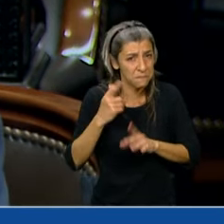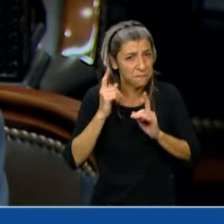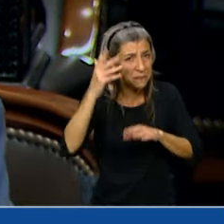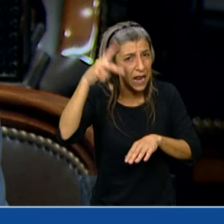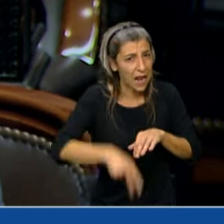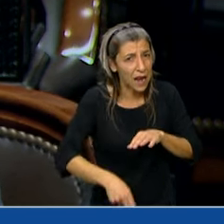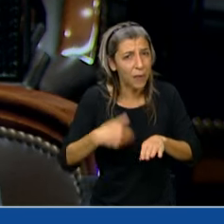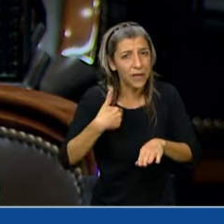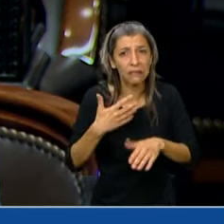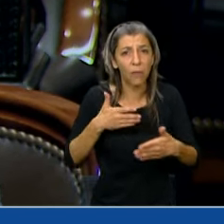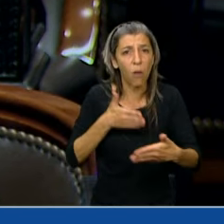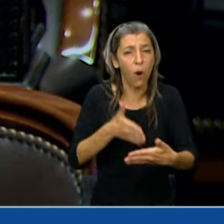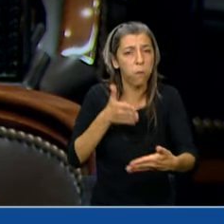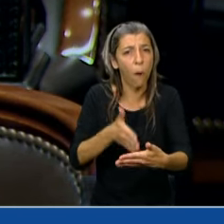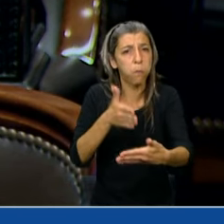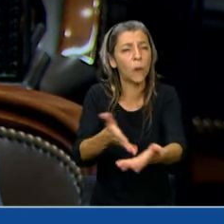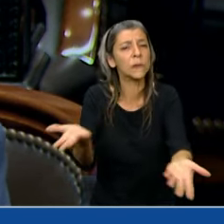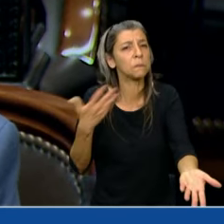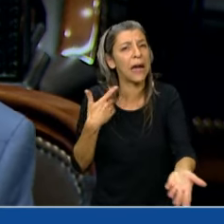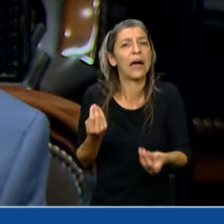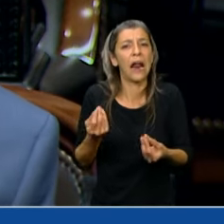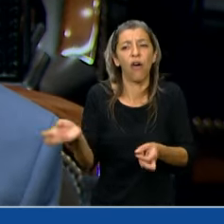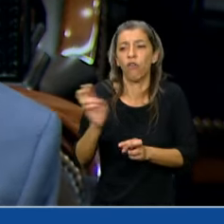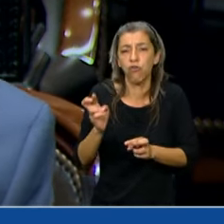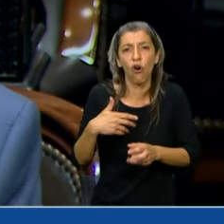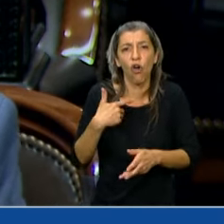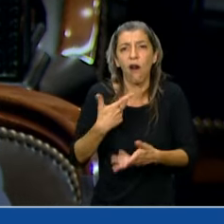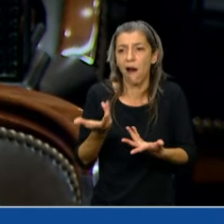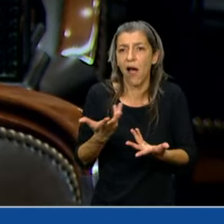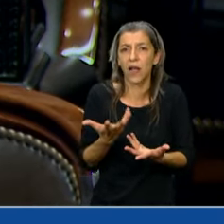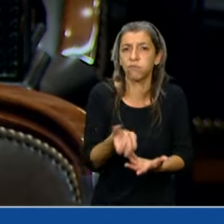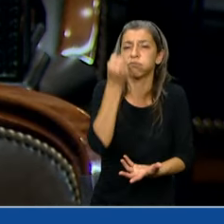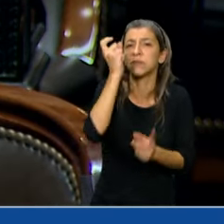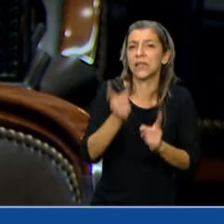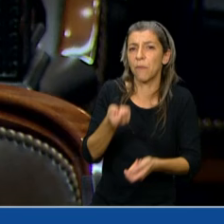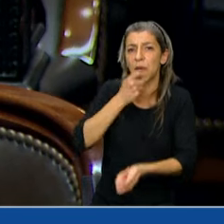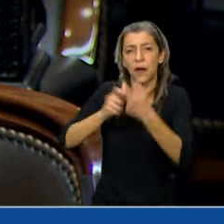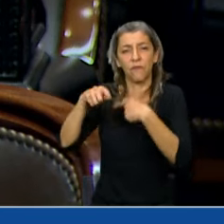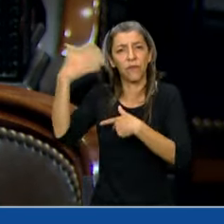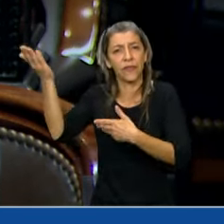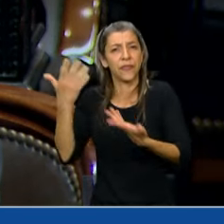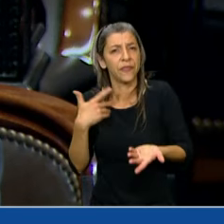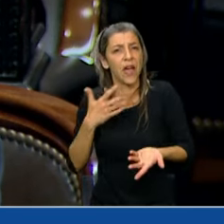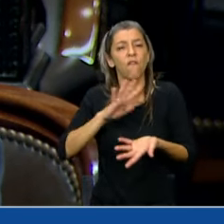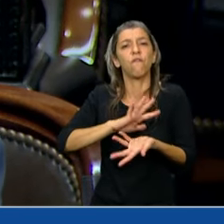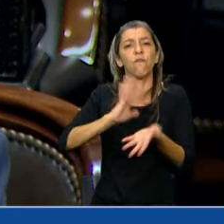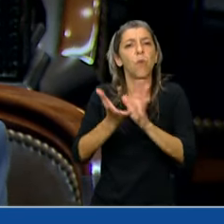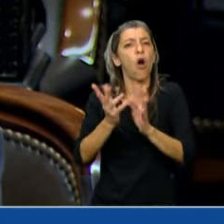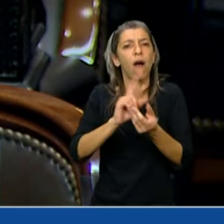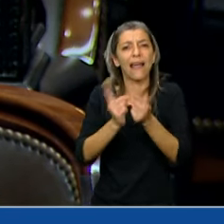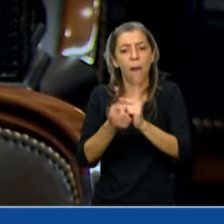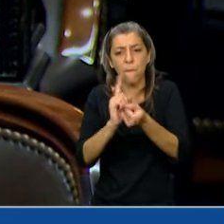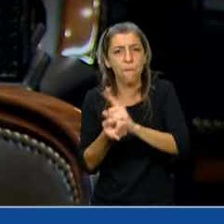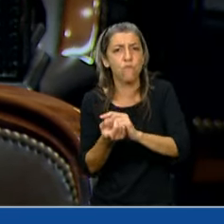generar Divisas y para poder exportar y seguir con límites y cambios y sobre todo con trabas a la